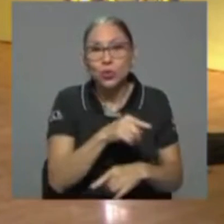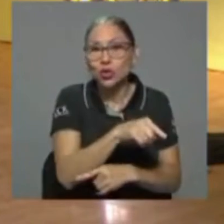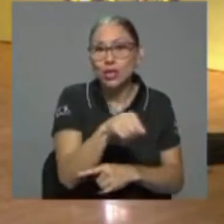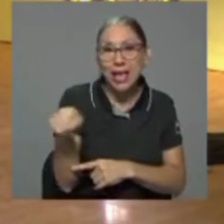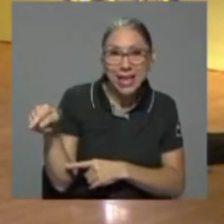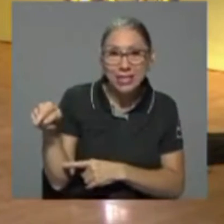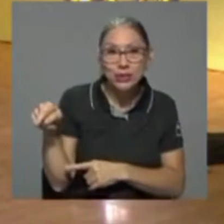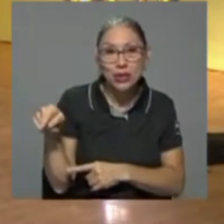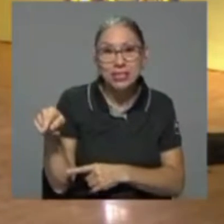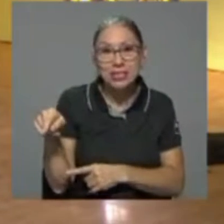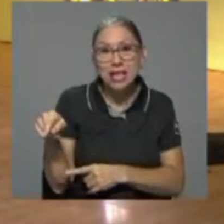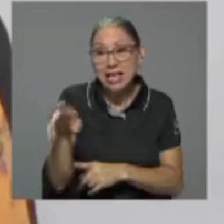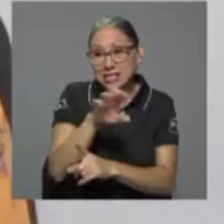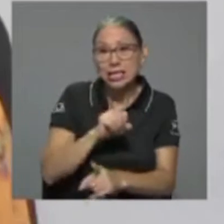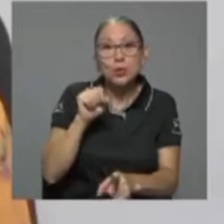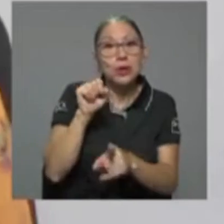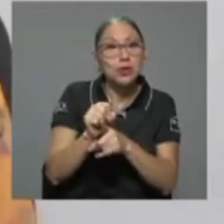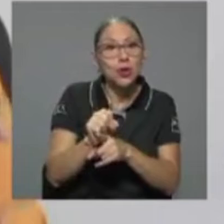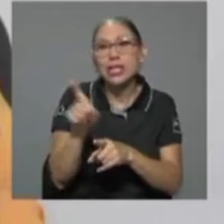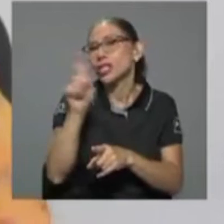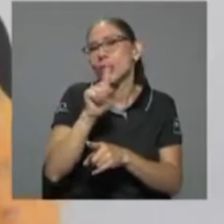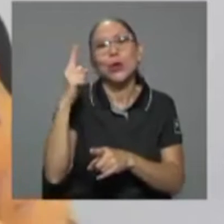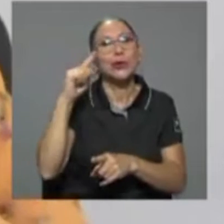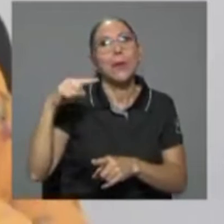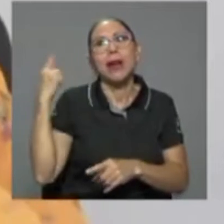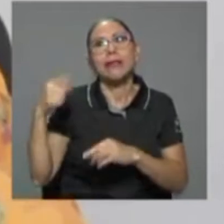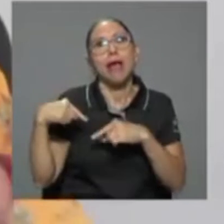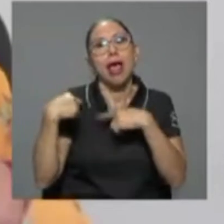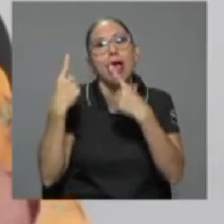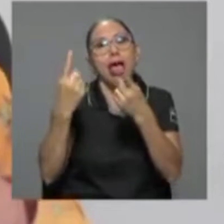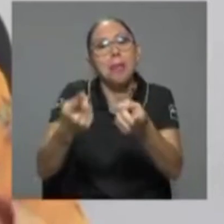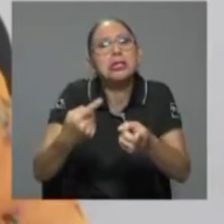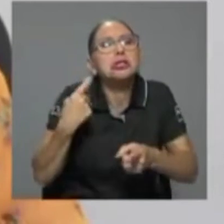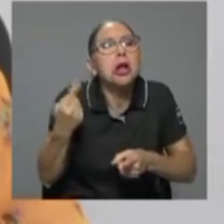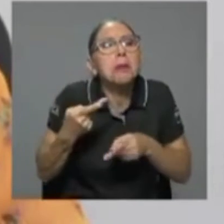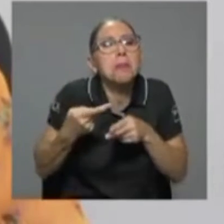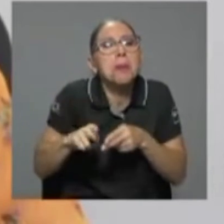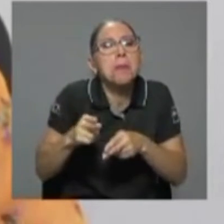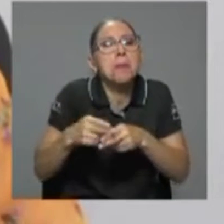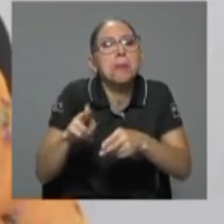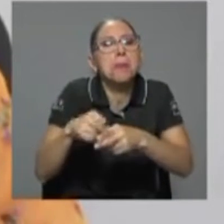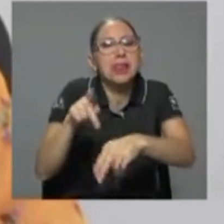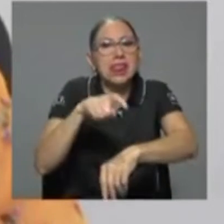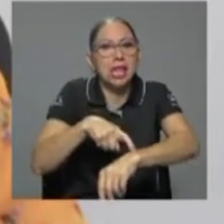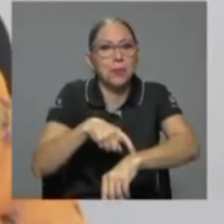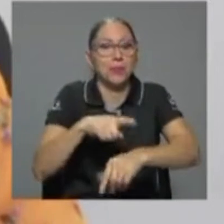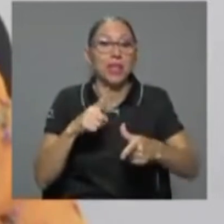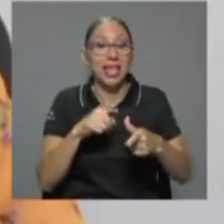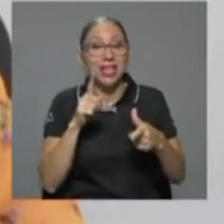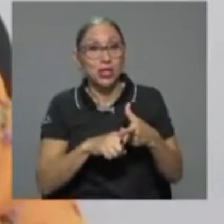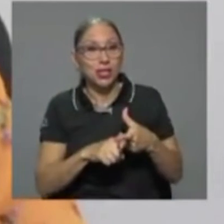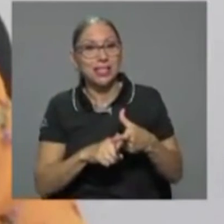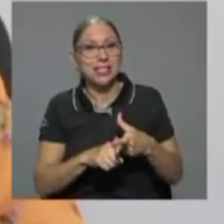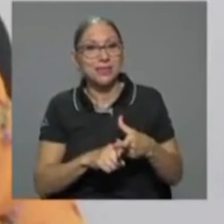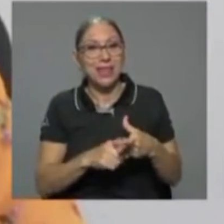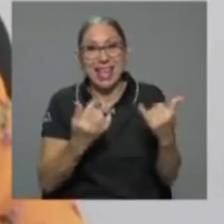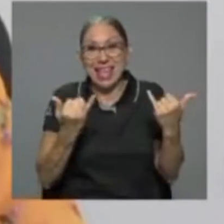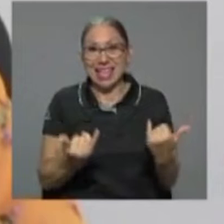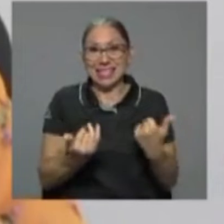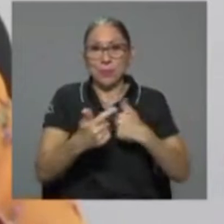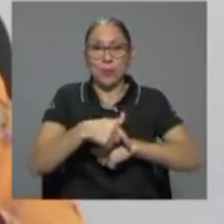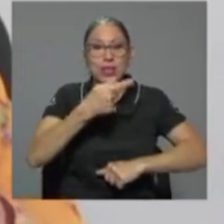son transitorios. Entonces, el nivel de deuda que tenemos nosotros en este